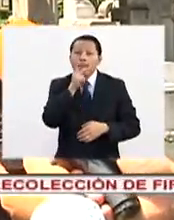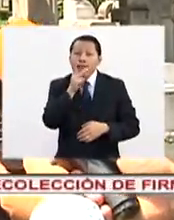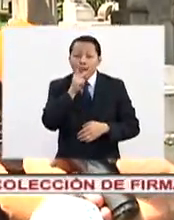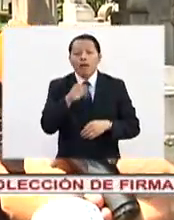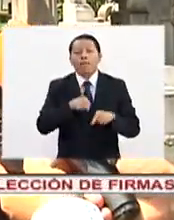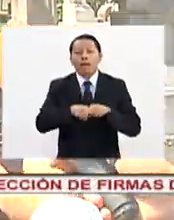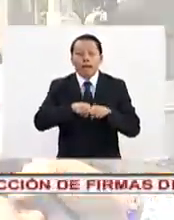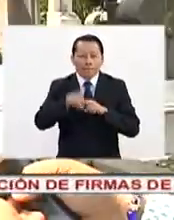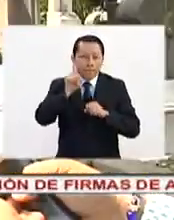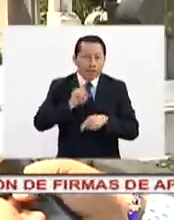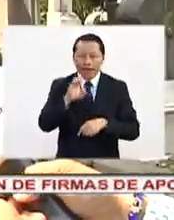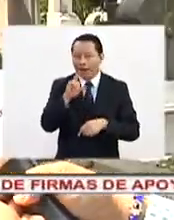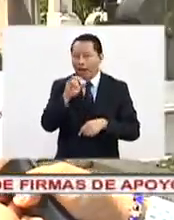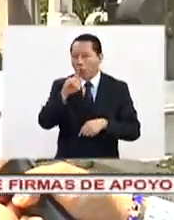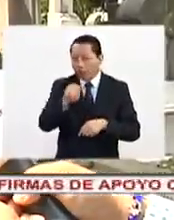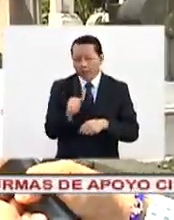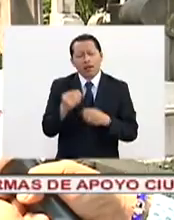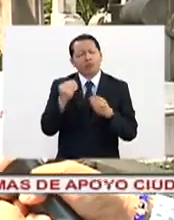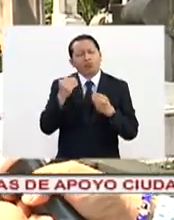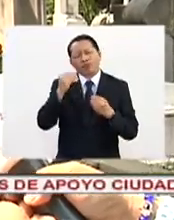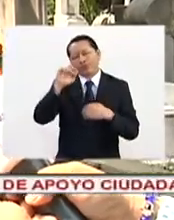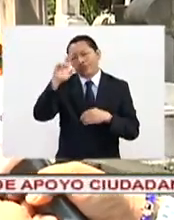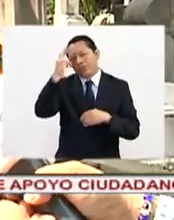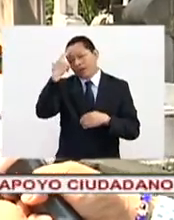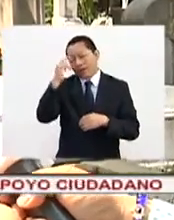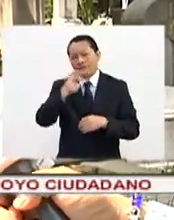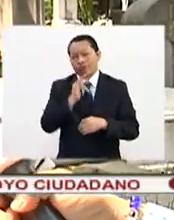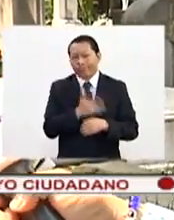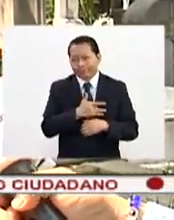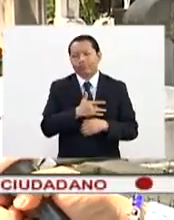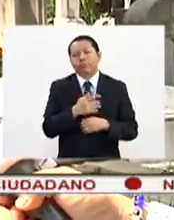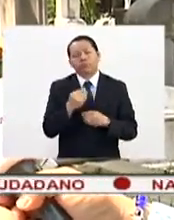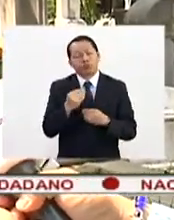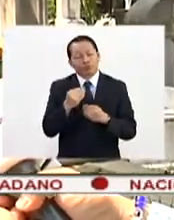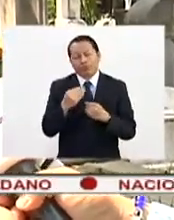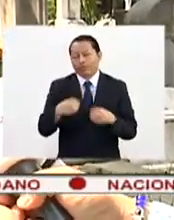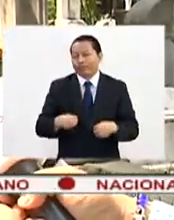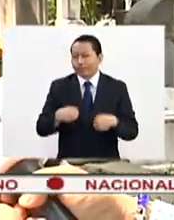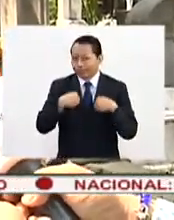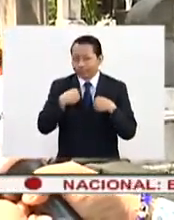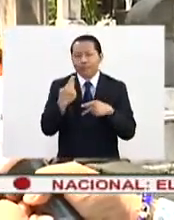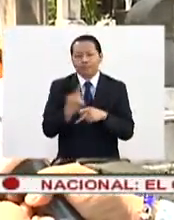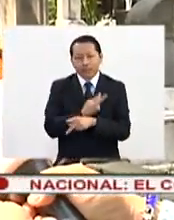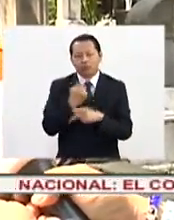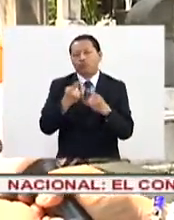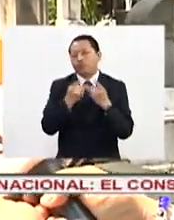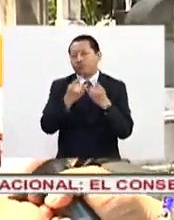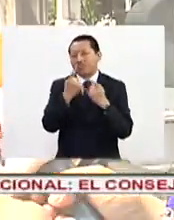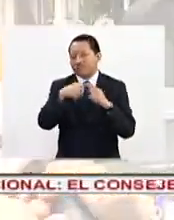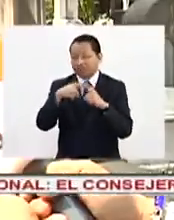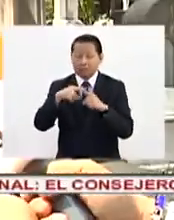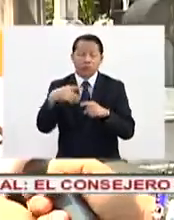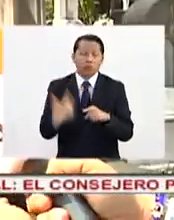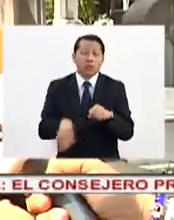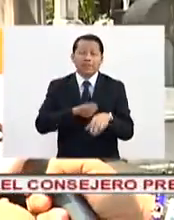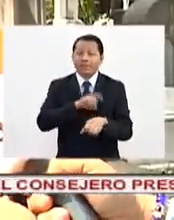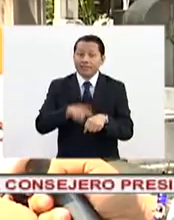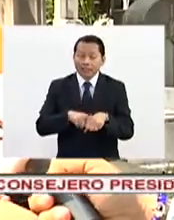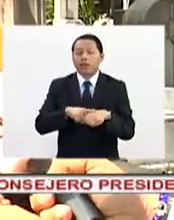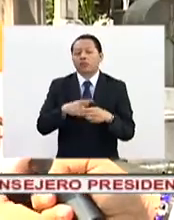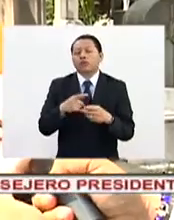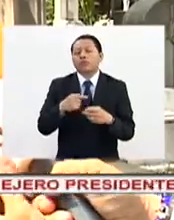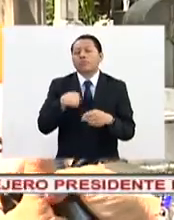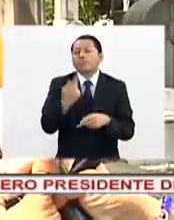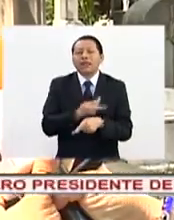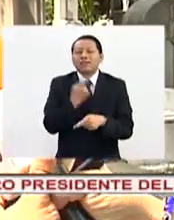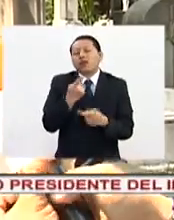y a mi hermana Claudia. Muchos recuerdos, muchas vivencias. Es muy especial para mí. Lo que pasa que yo